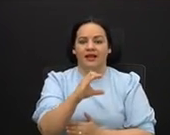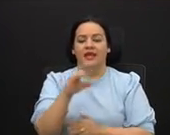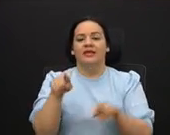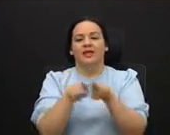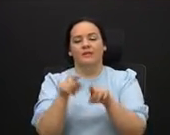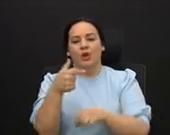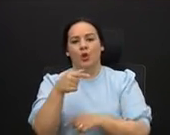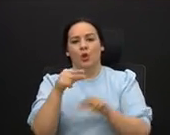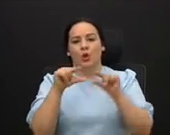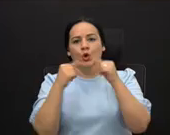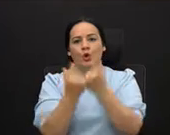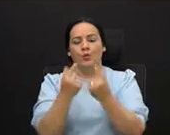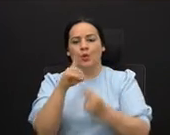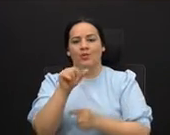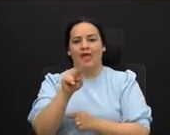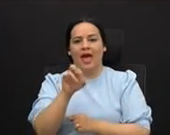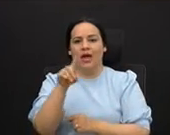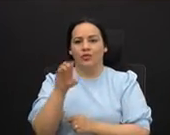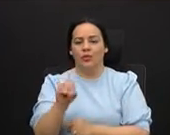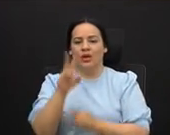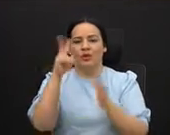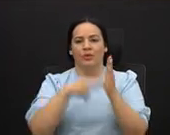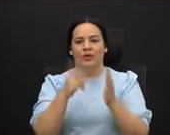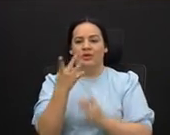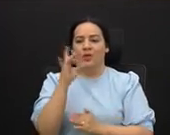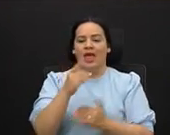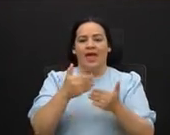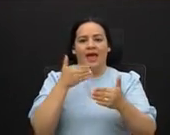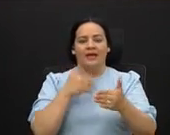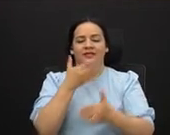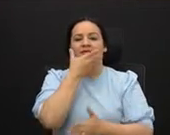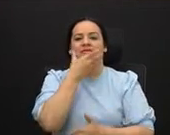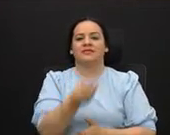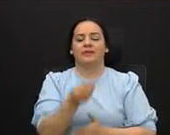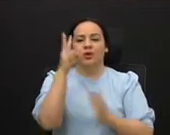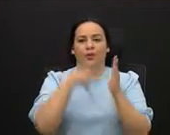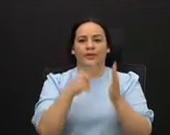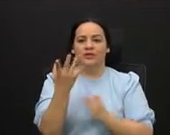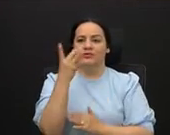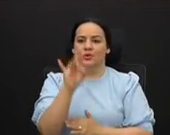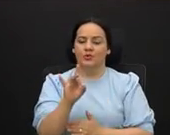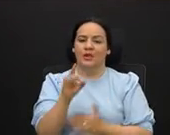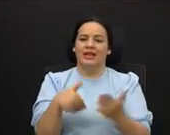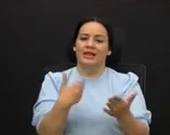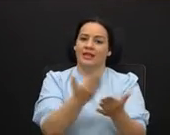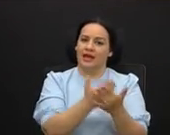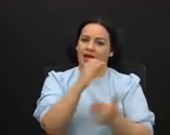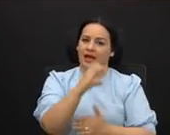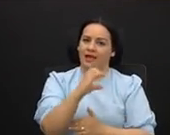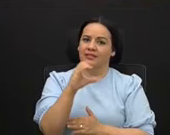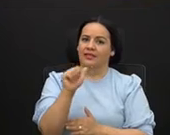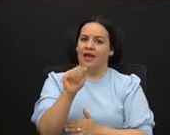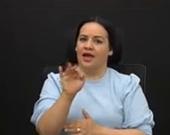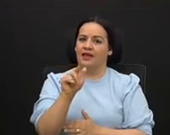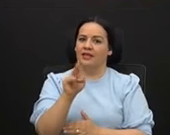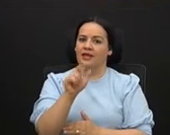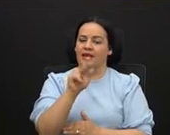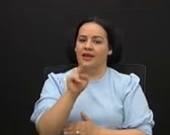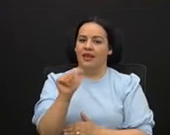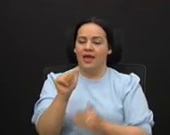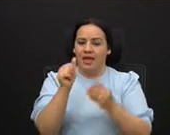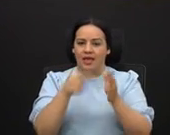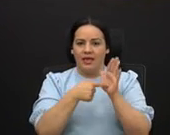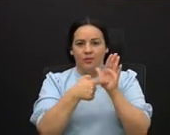Dando en el 2018, antes de diciembre del 2018 de la llegada de doña Catalina, que arrojaron